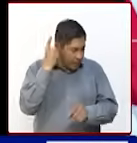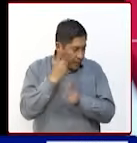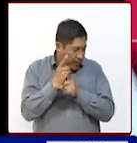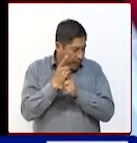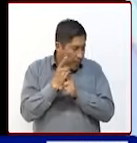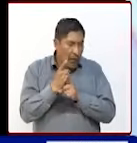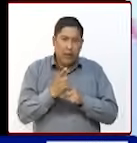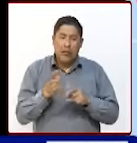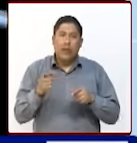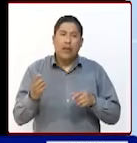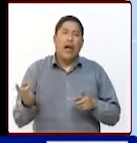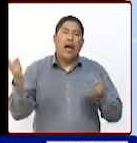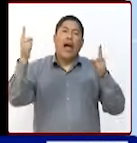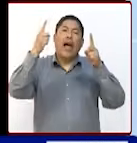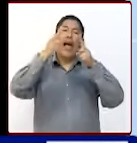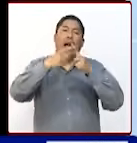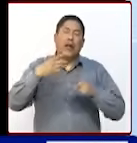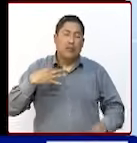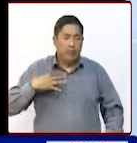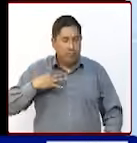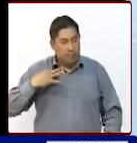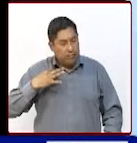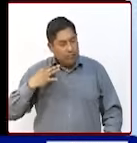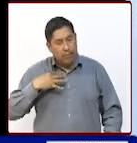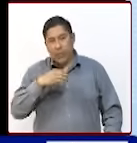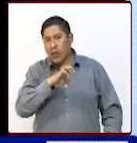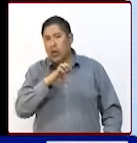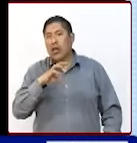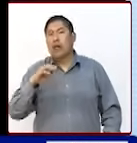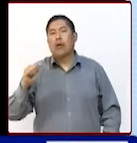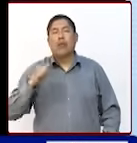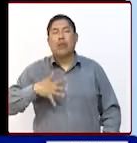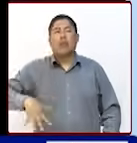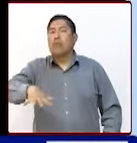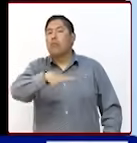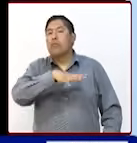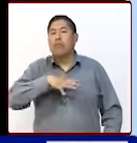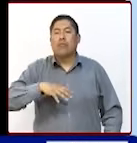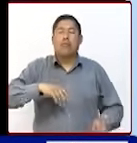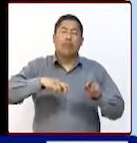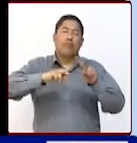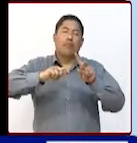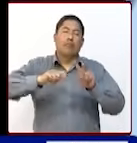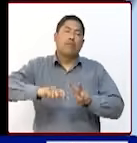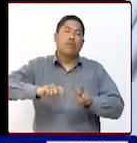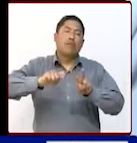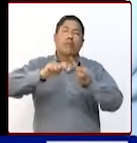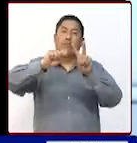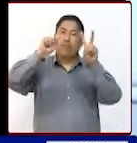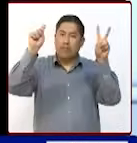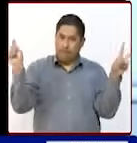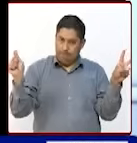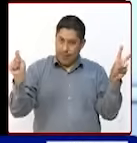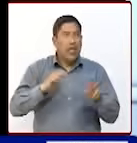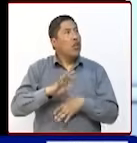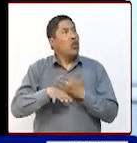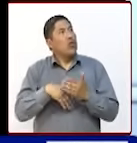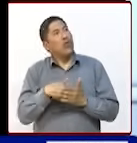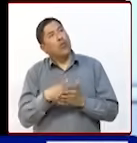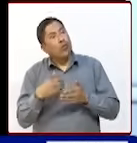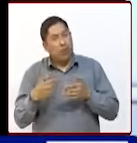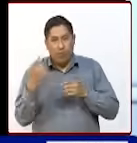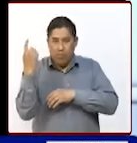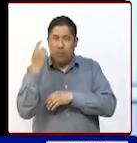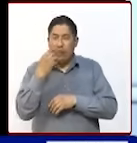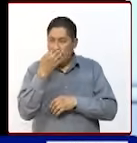Precisamente hemos llegado hasta el trópico de Cochabamba, el municipio de Villa Tunari, para reflejar todo lo que va a significar esta jornada